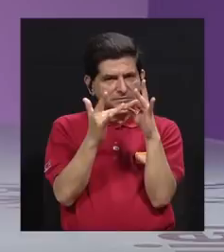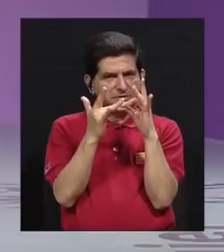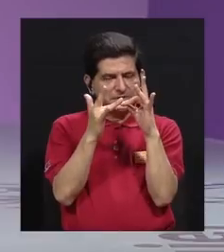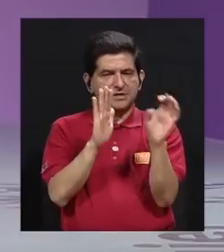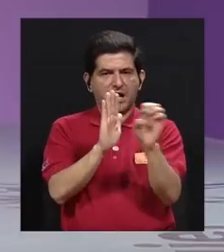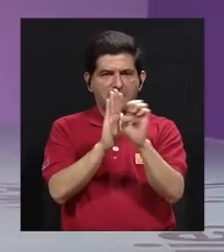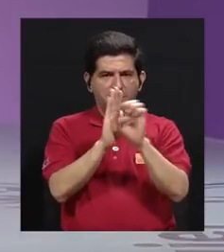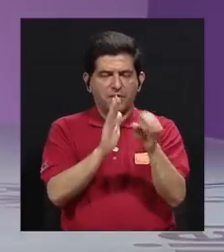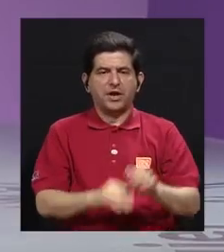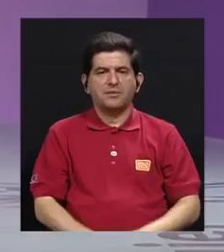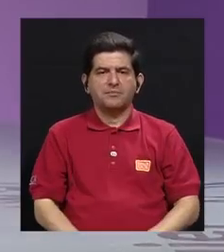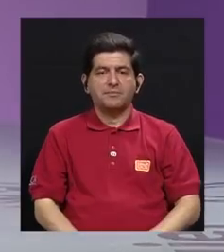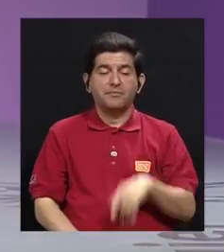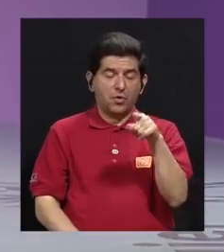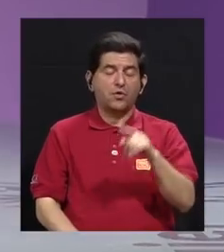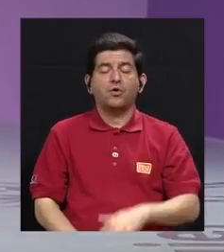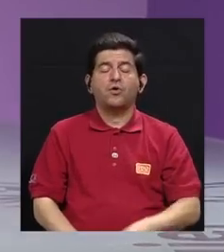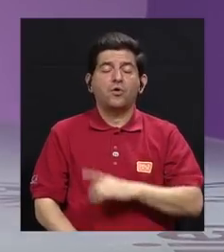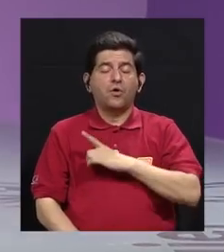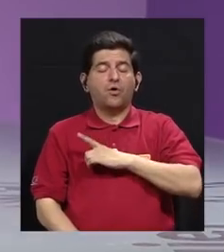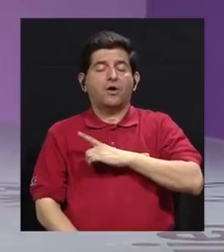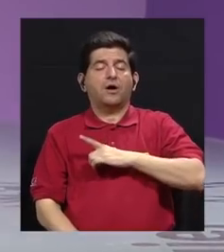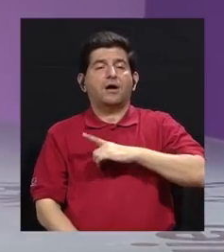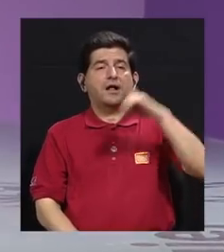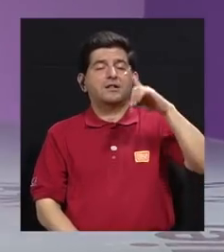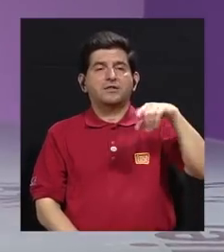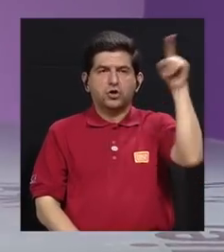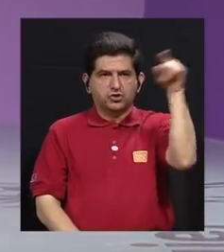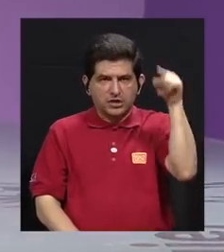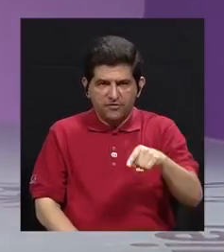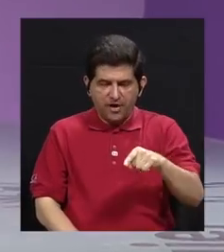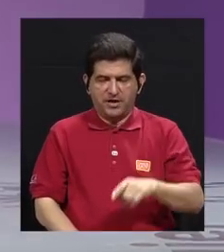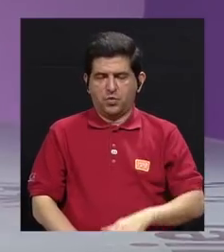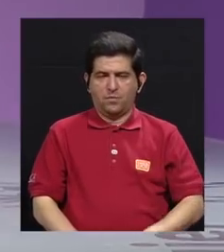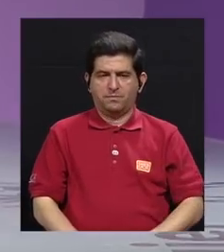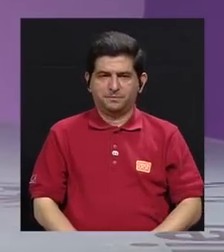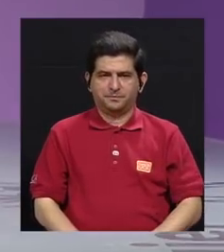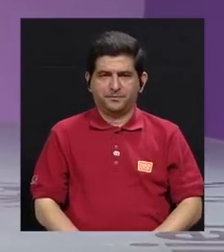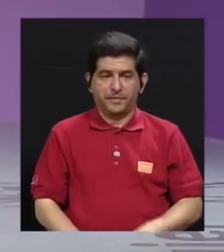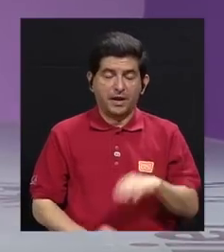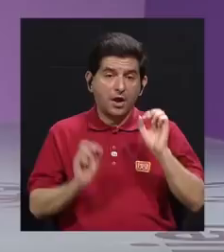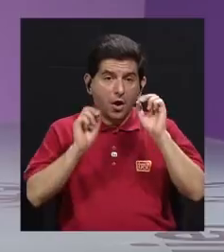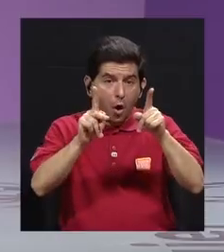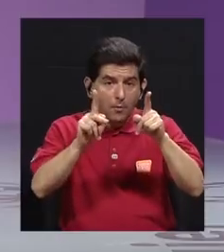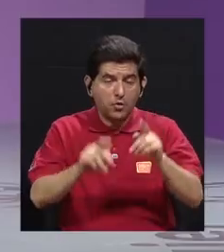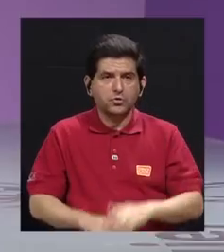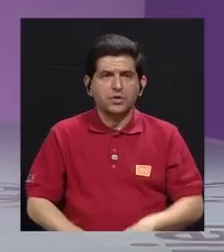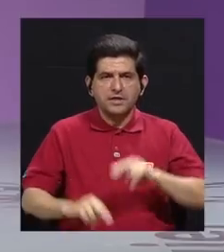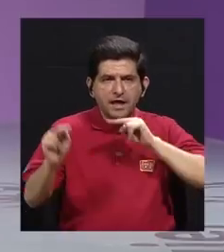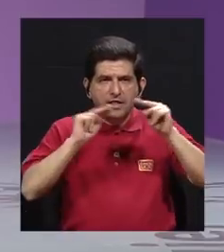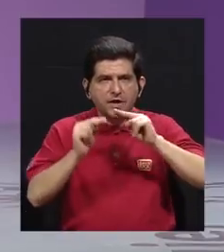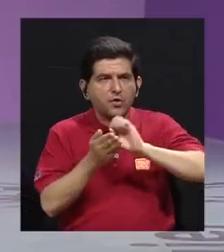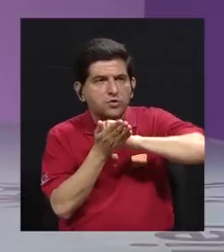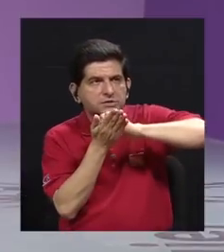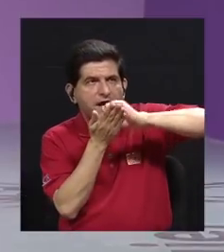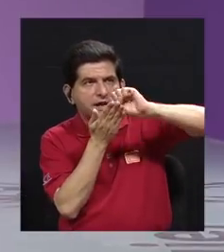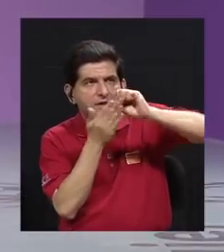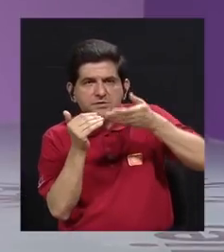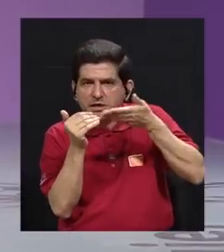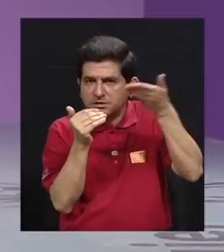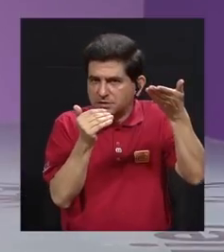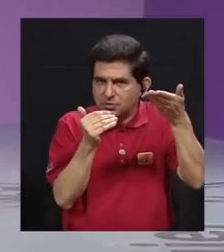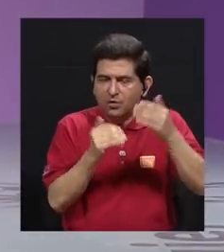sobre todo, por ejemplo, con la deidad del rayo, con Illapa, ¿no? Entonces, esa posibilidad de mediar con